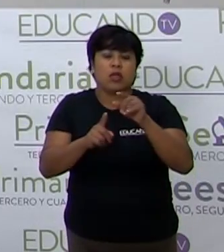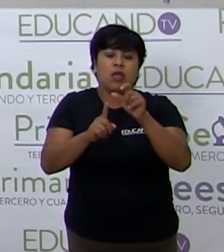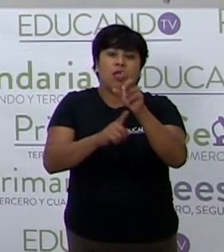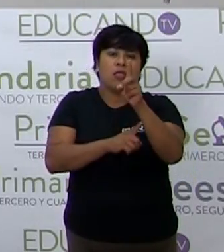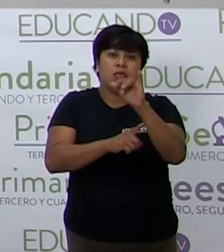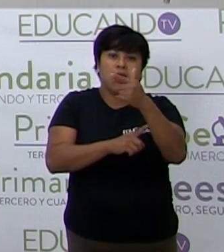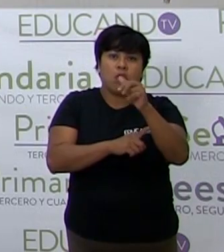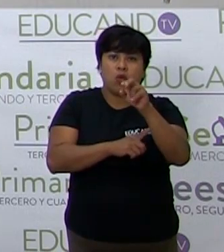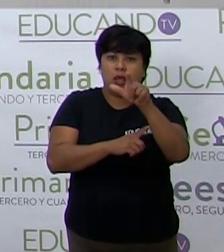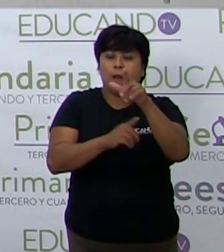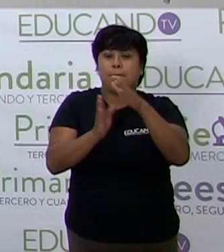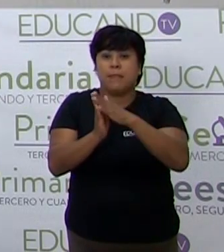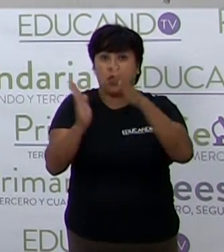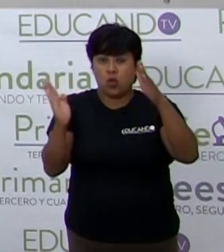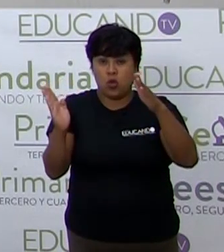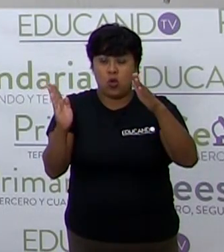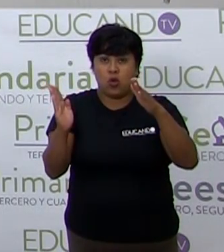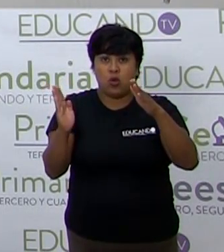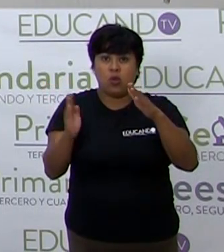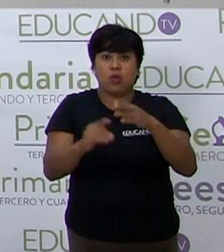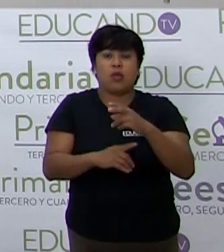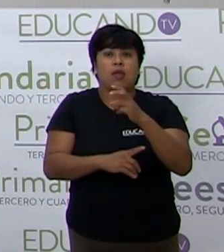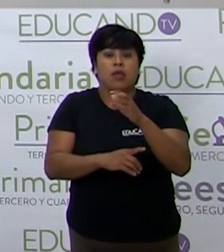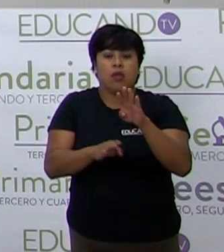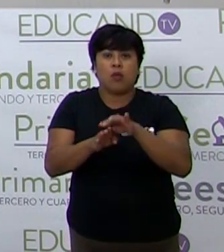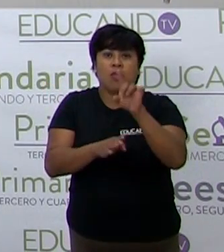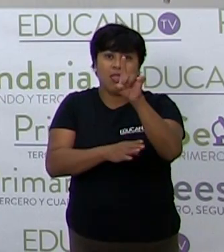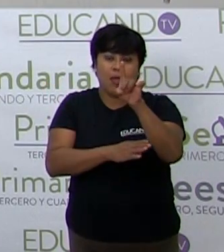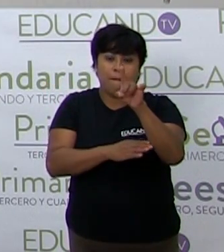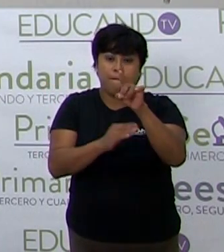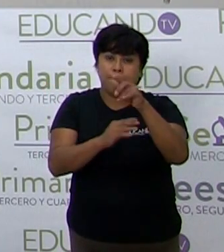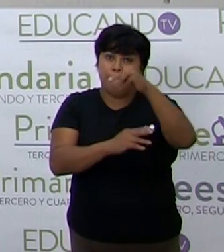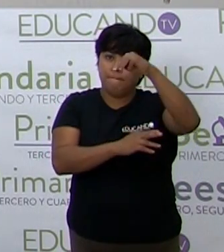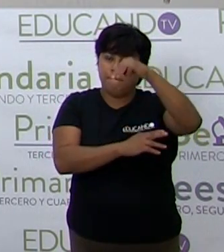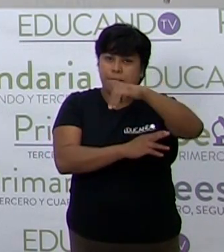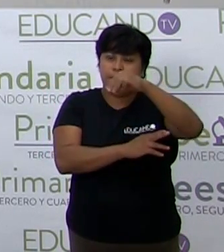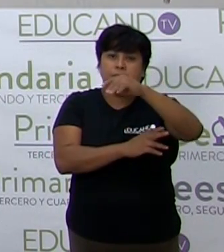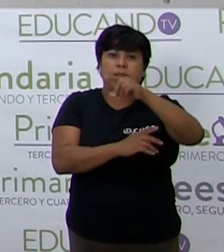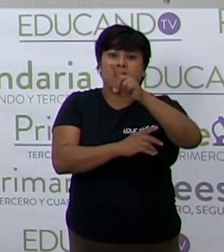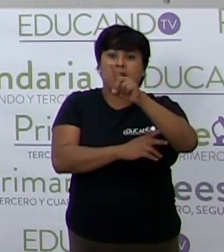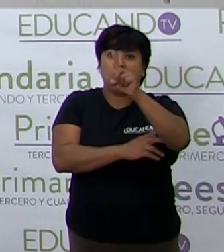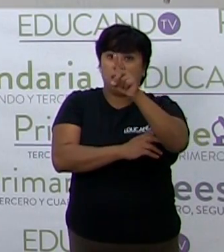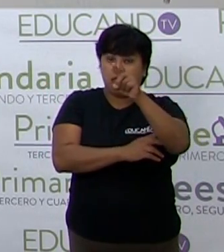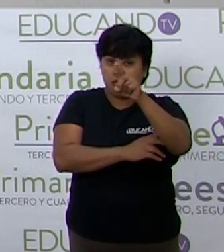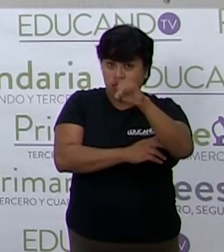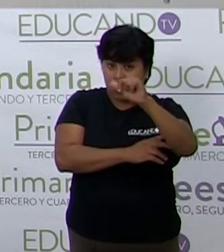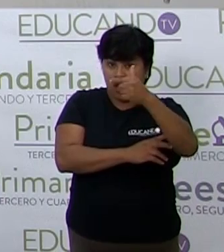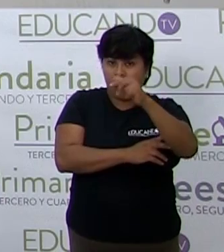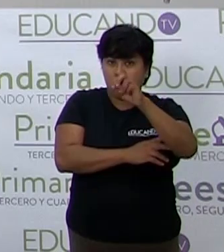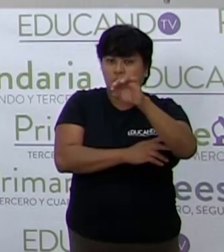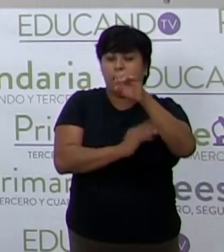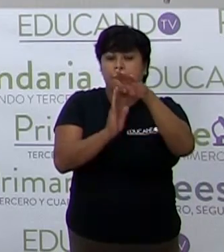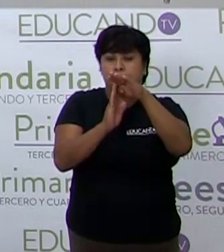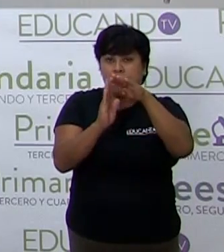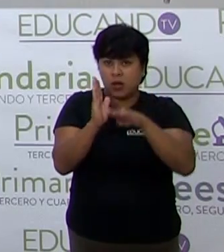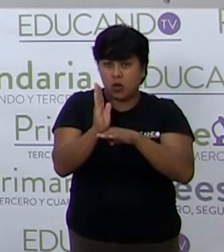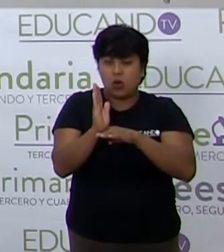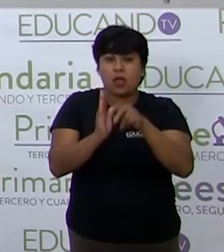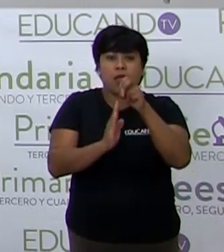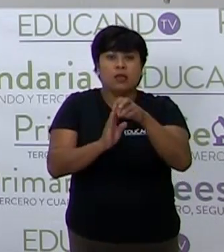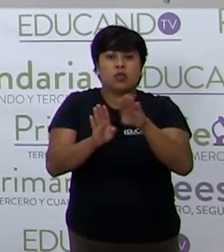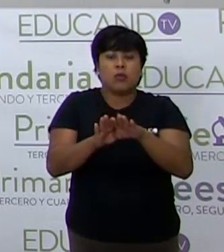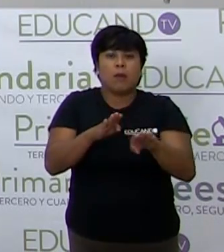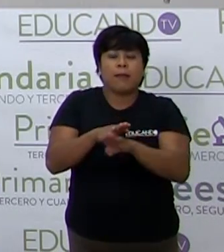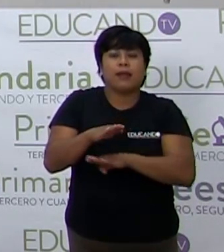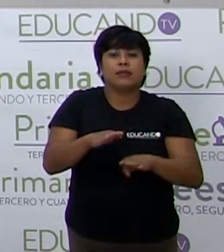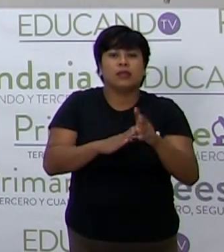mayor, lo voy a identificar con una D mayúscula, por la diagonal menor, que sería la base del